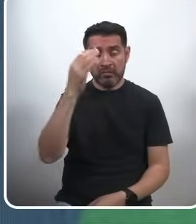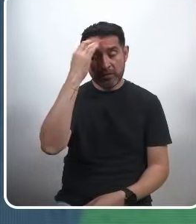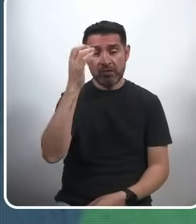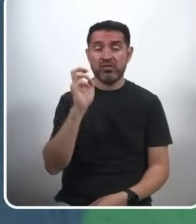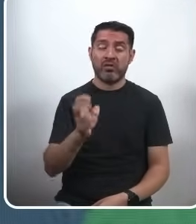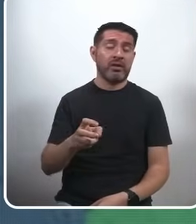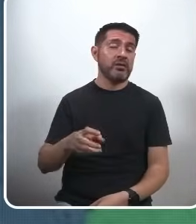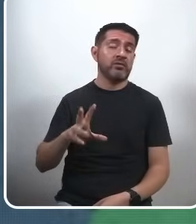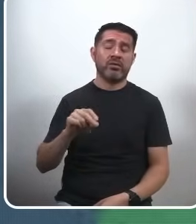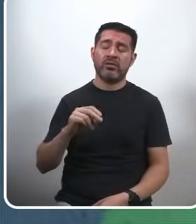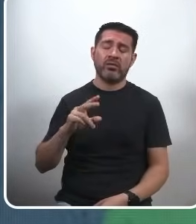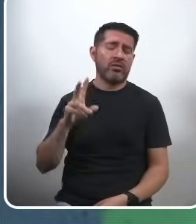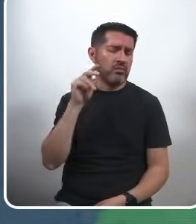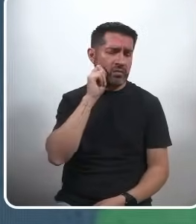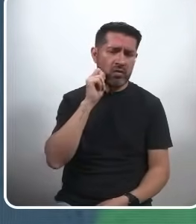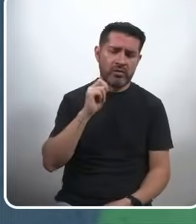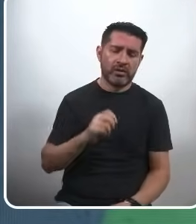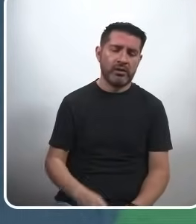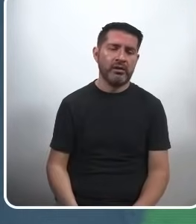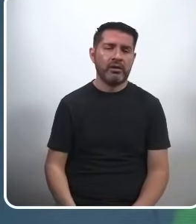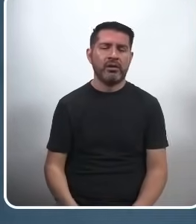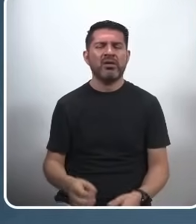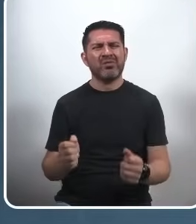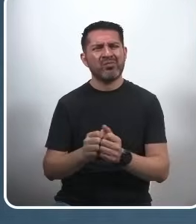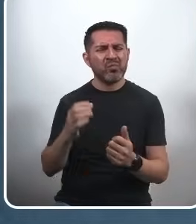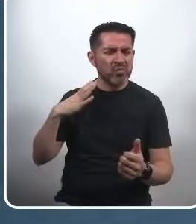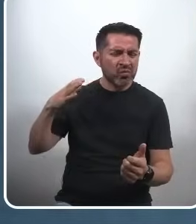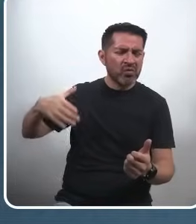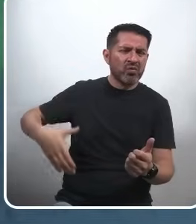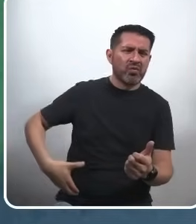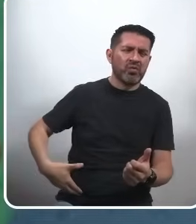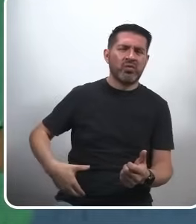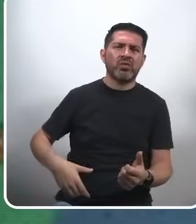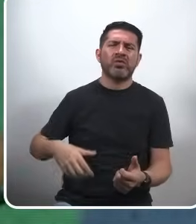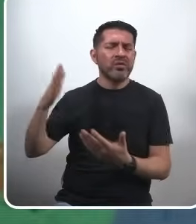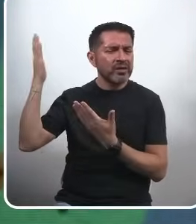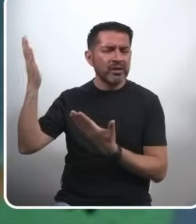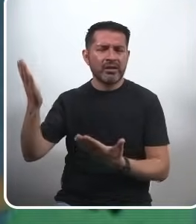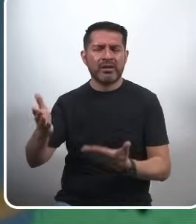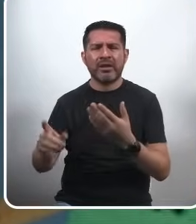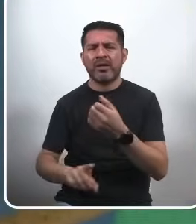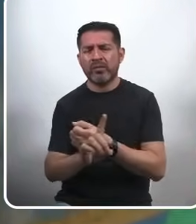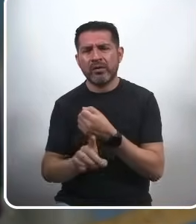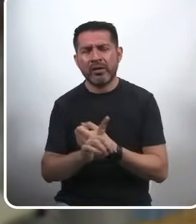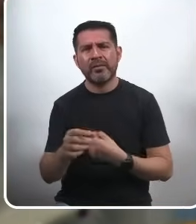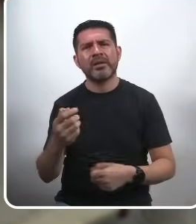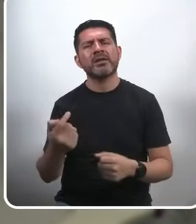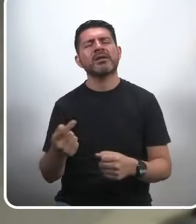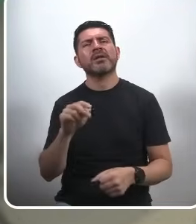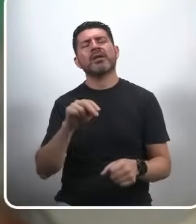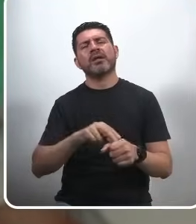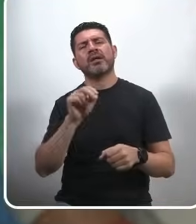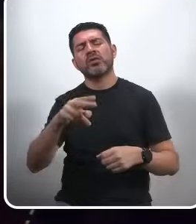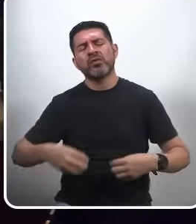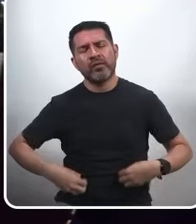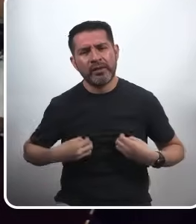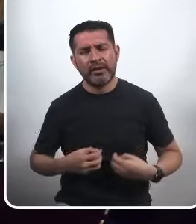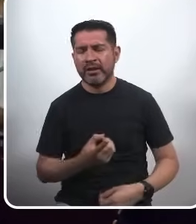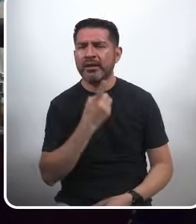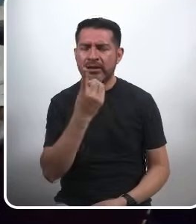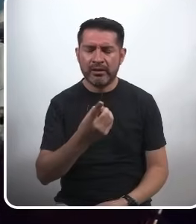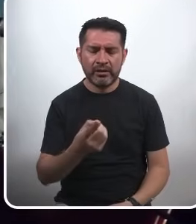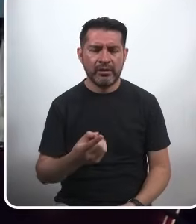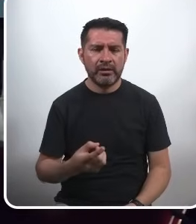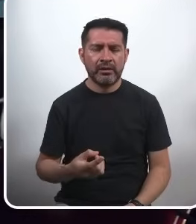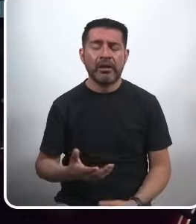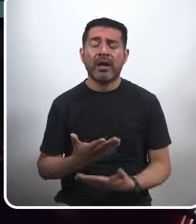Y hoy estás viendo que eso está afectando tu vida, está causando lepra. Di conmigo: yo rindo mis